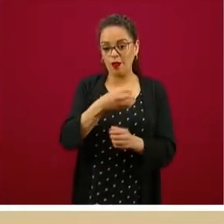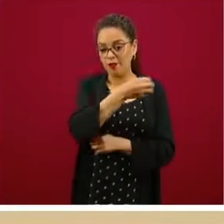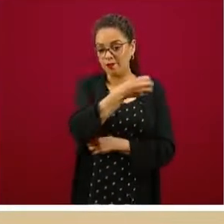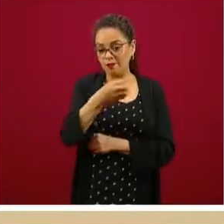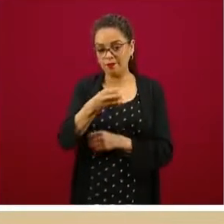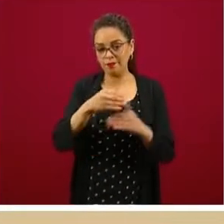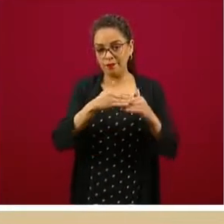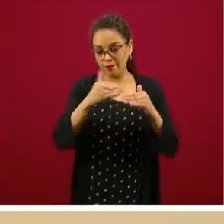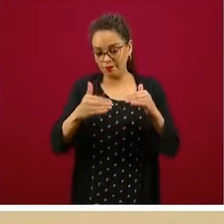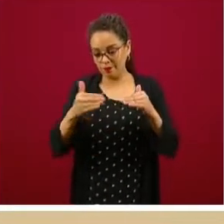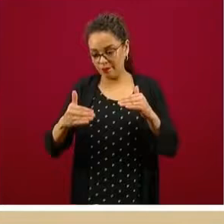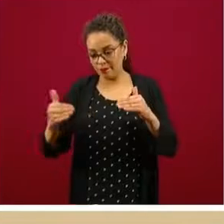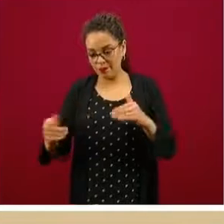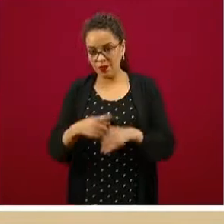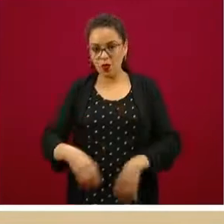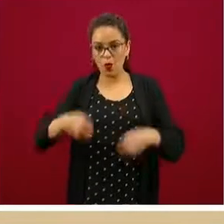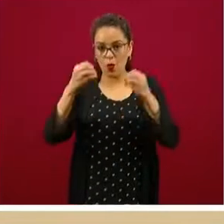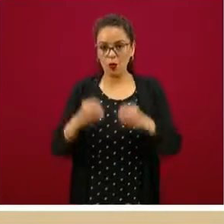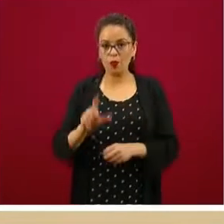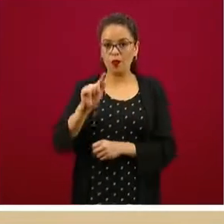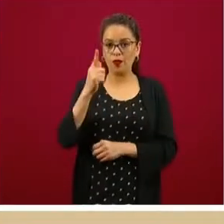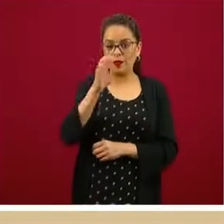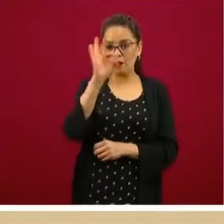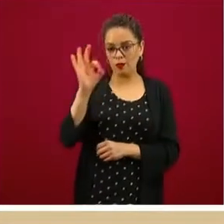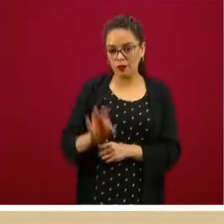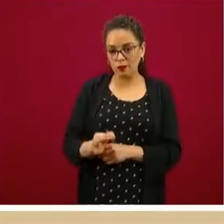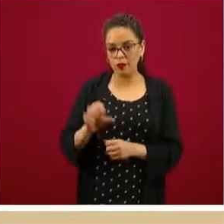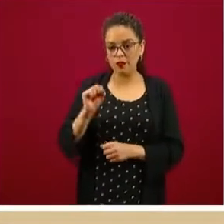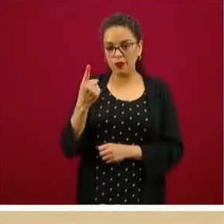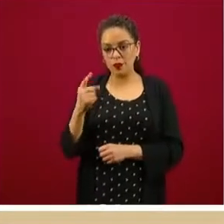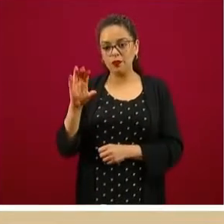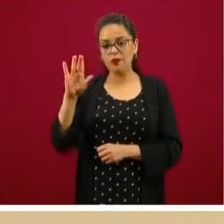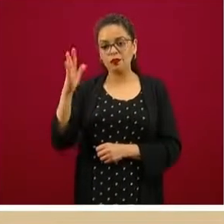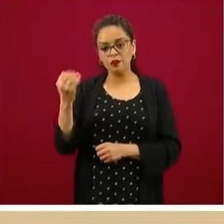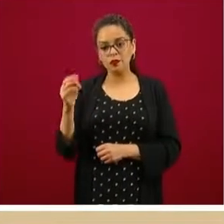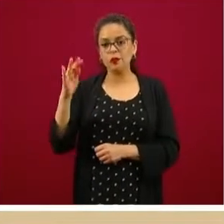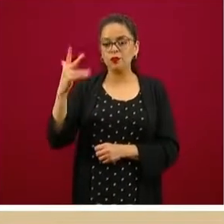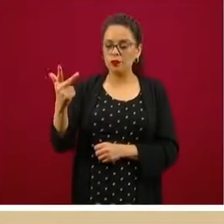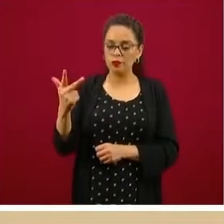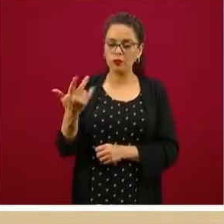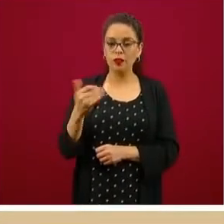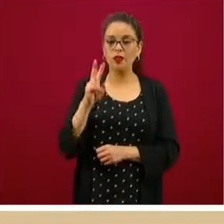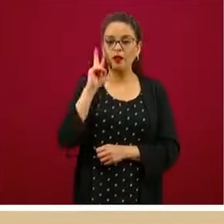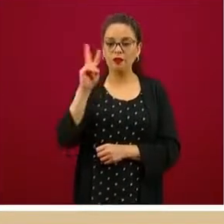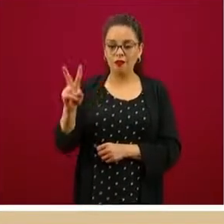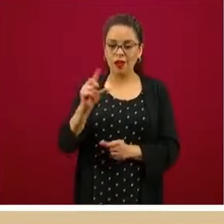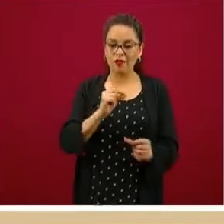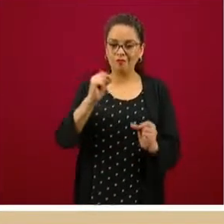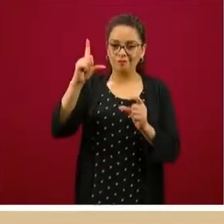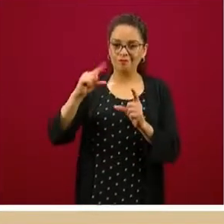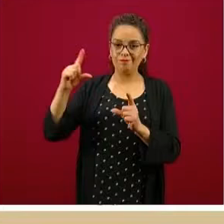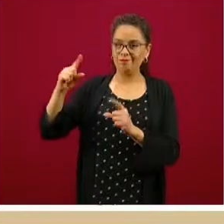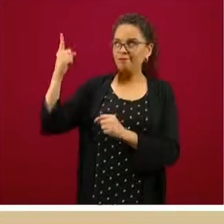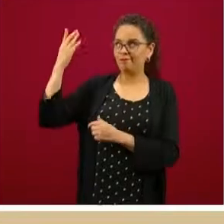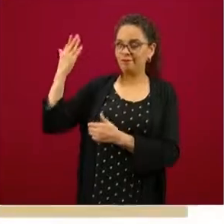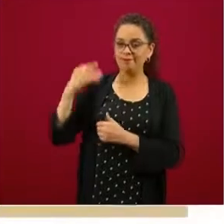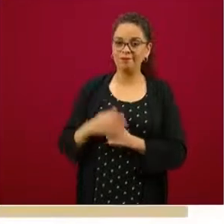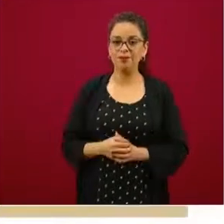ocupación, 71%, 61, 59, 58, y el resto que se ve en la gráfica. La siguiente.